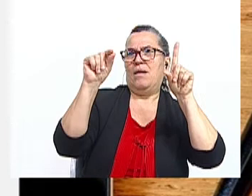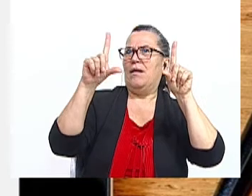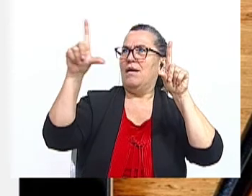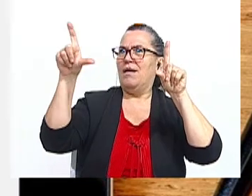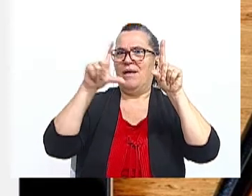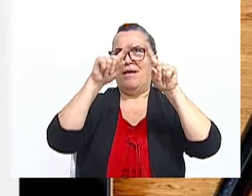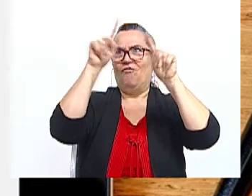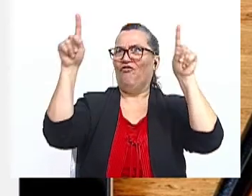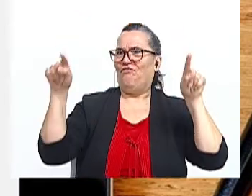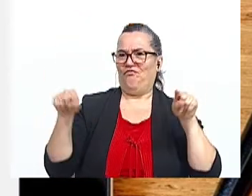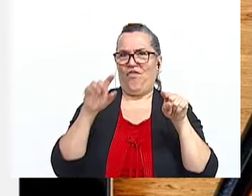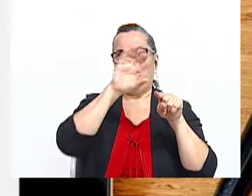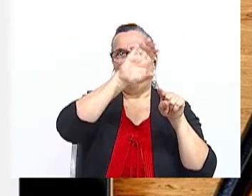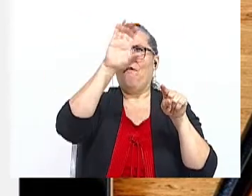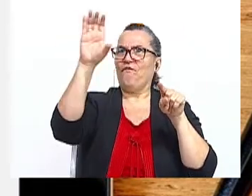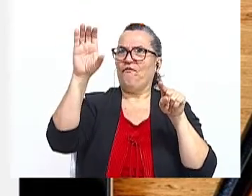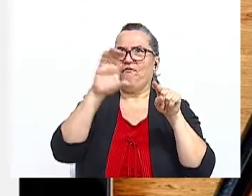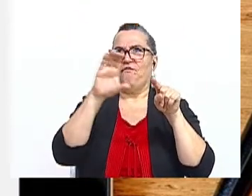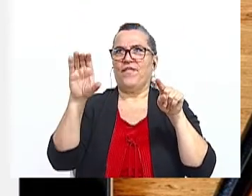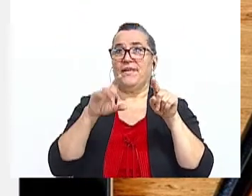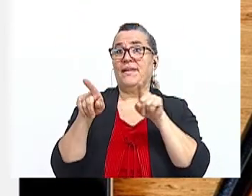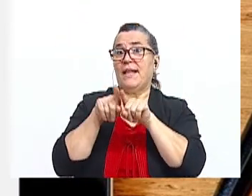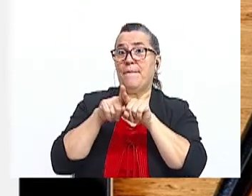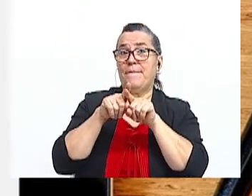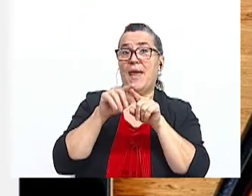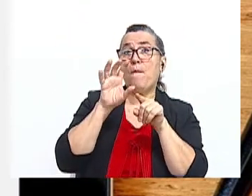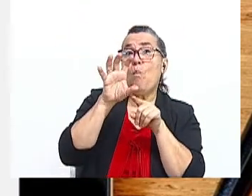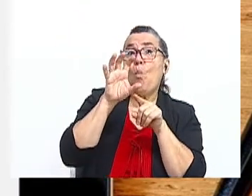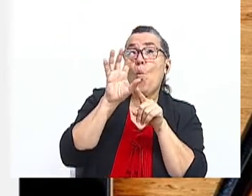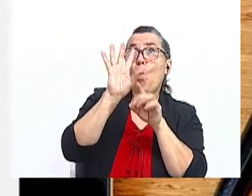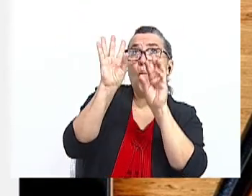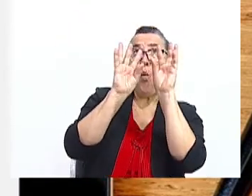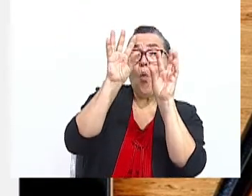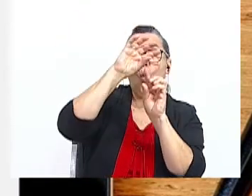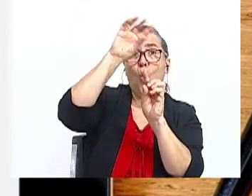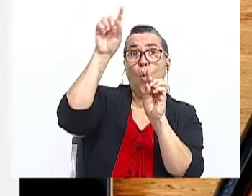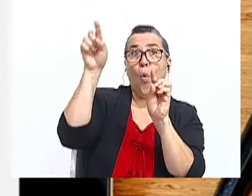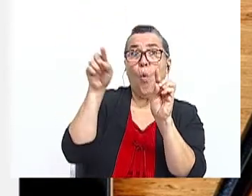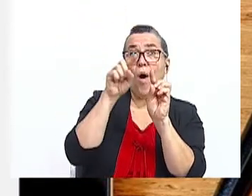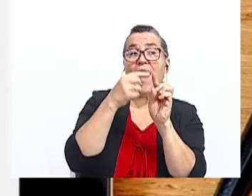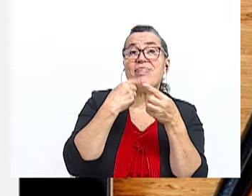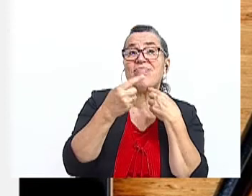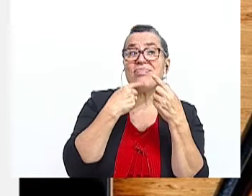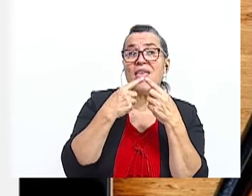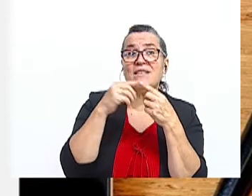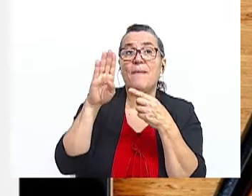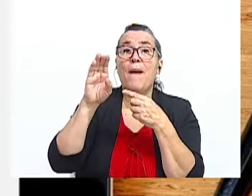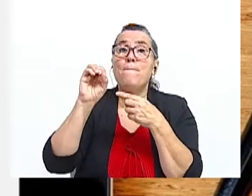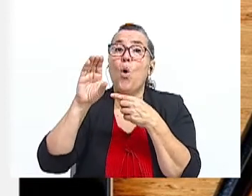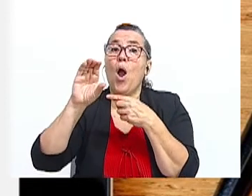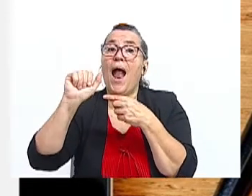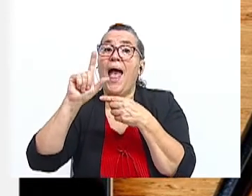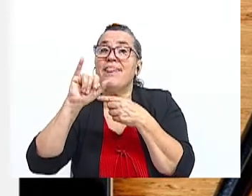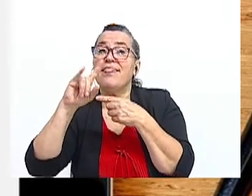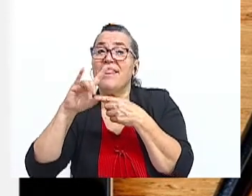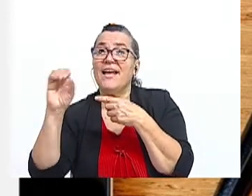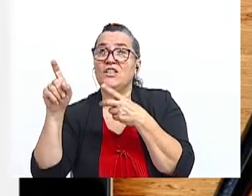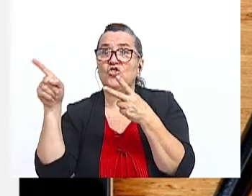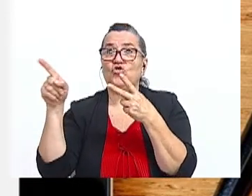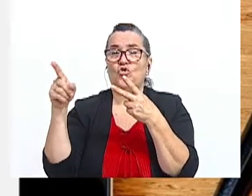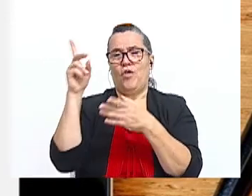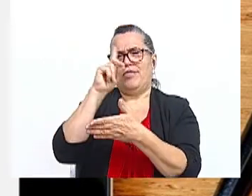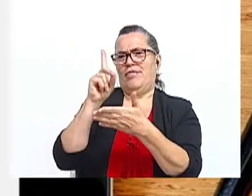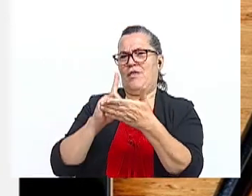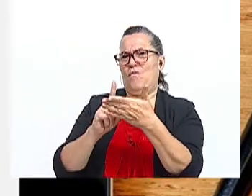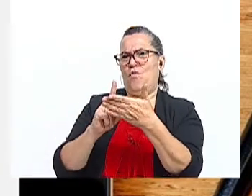encuadro que enmarca el dibujo. Tenemos también la burbuja de diálogo, que le llamamos bocadillo. Tenemos el dibujo,